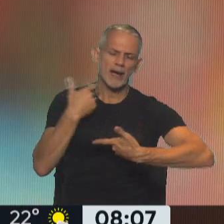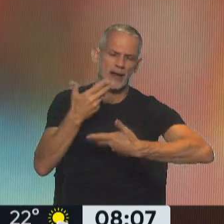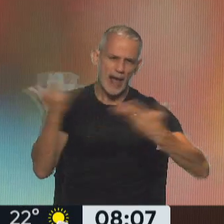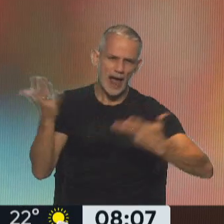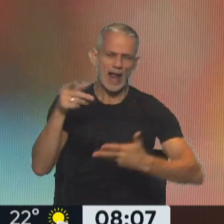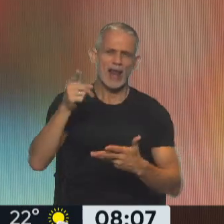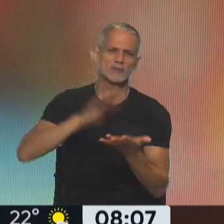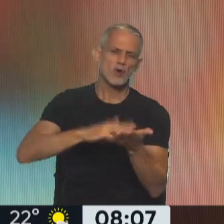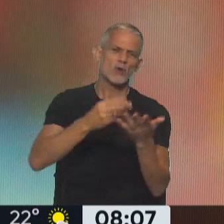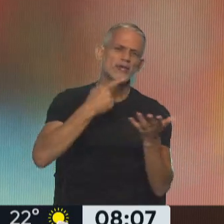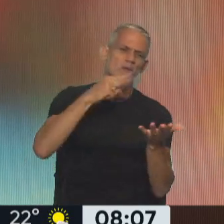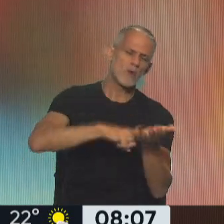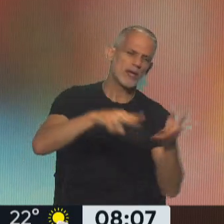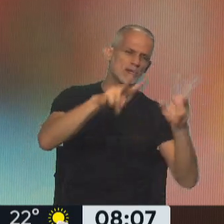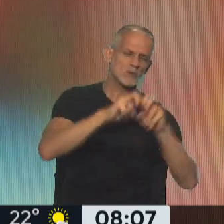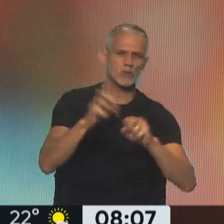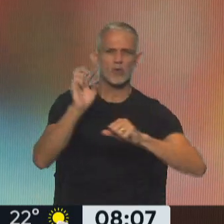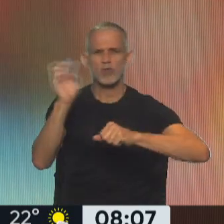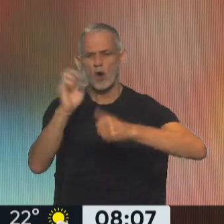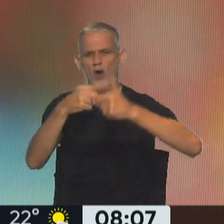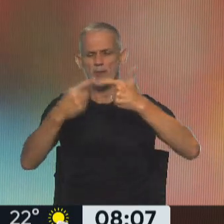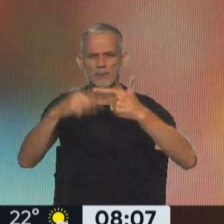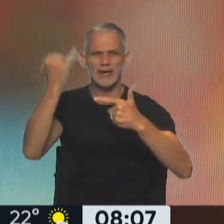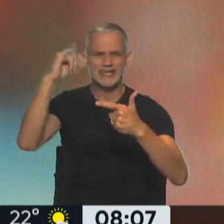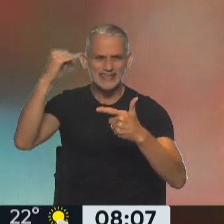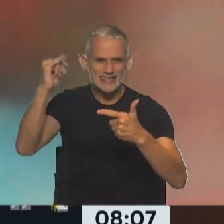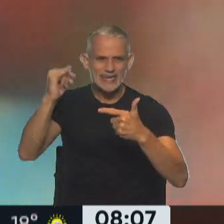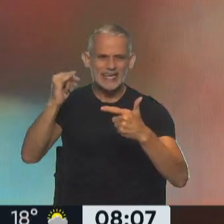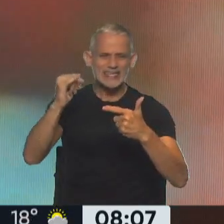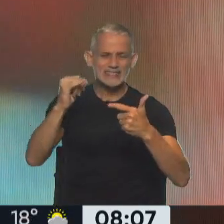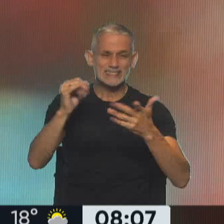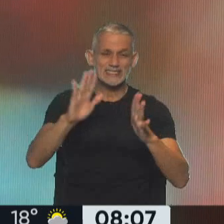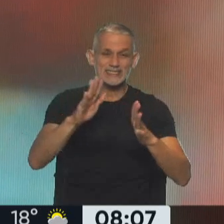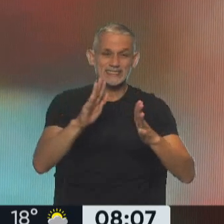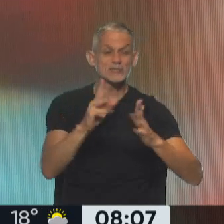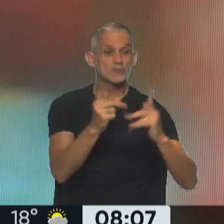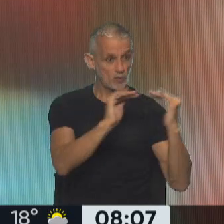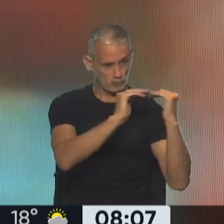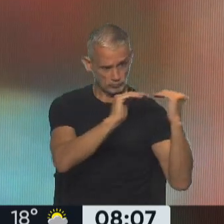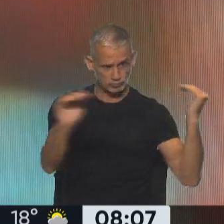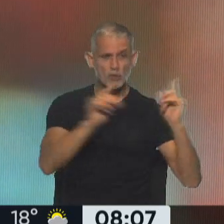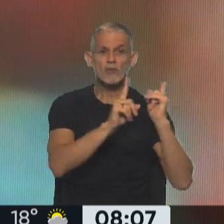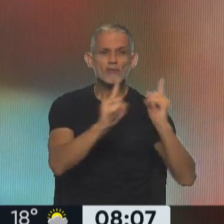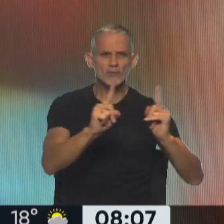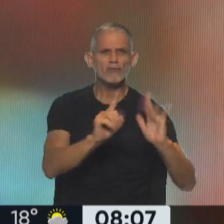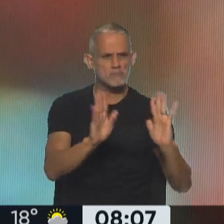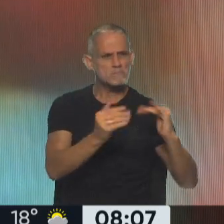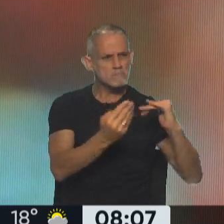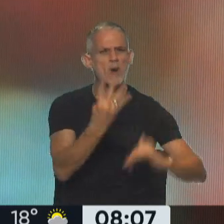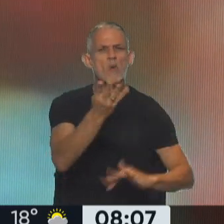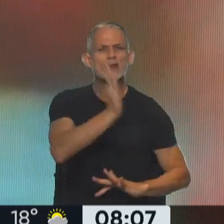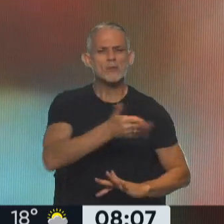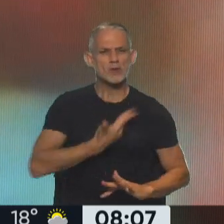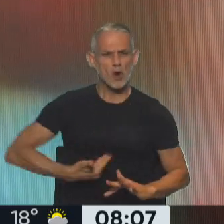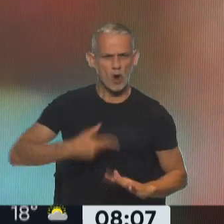a los fiscales, al tipo de cambio, a la tasa de interés y demás, seguían siendo consistentes con ese 4% al que el gobierno